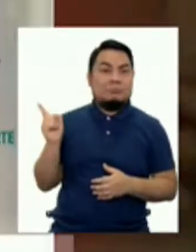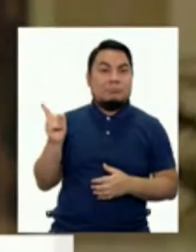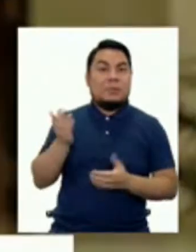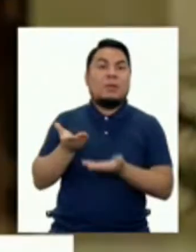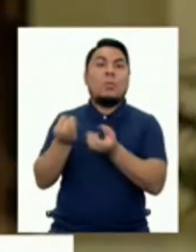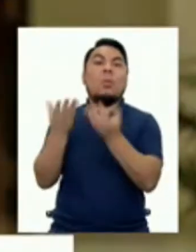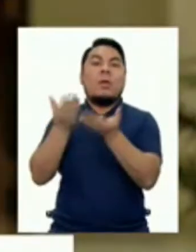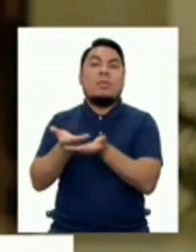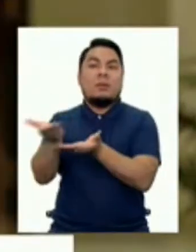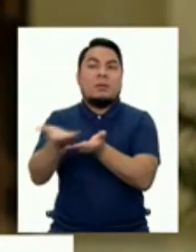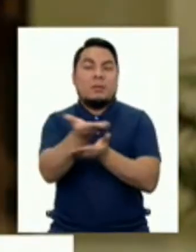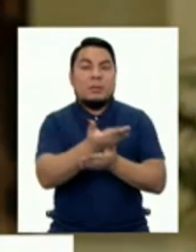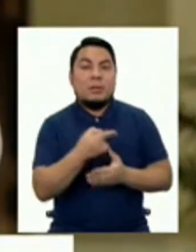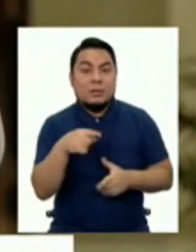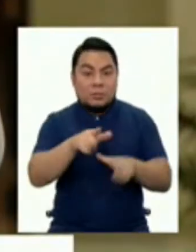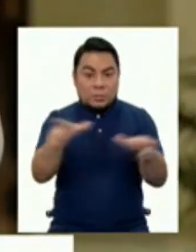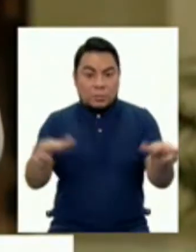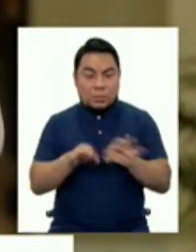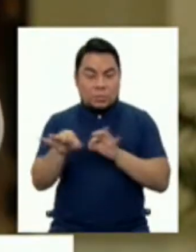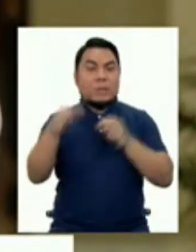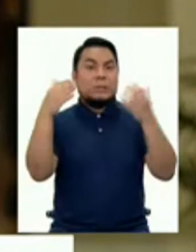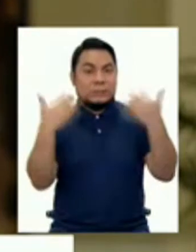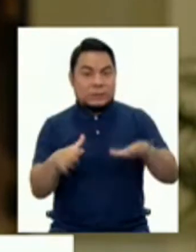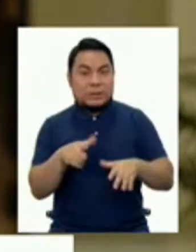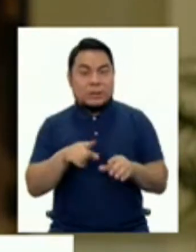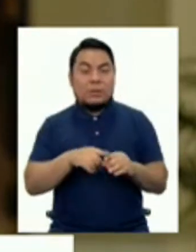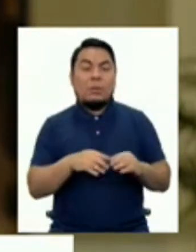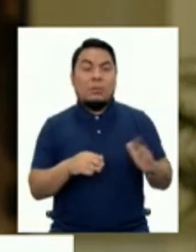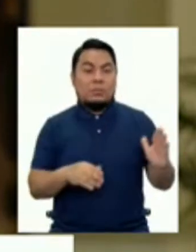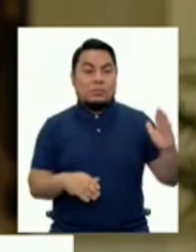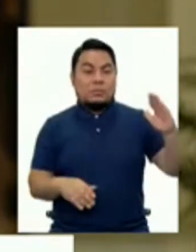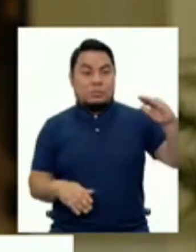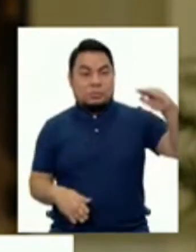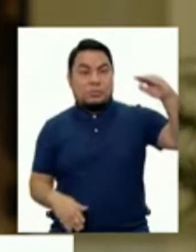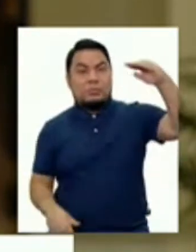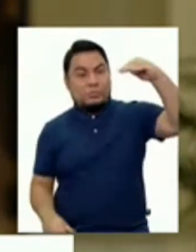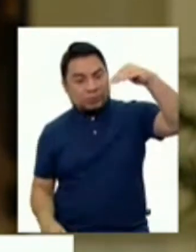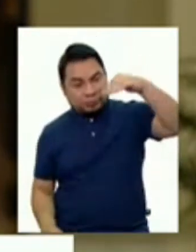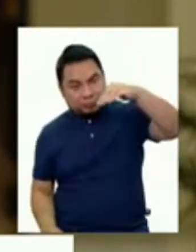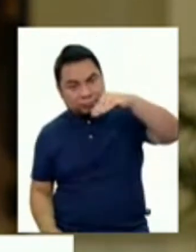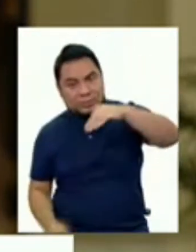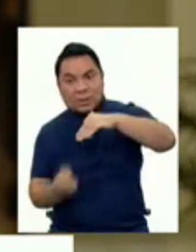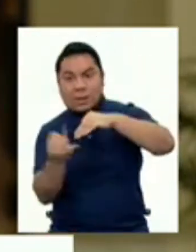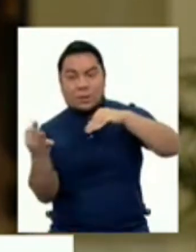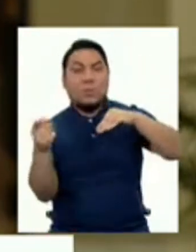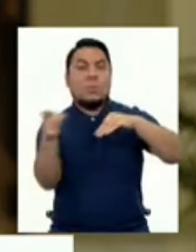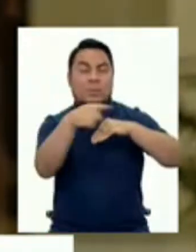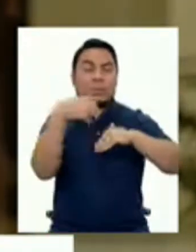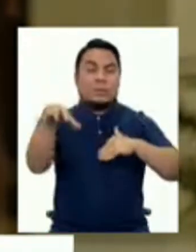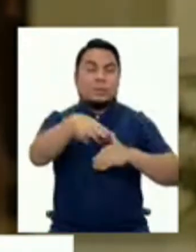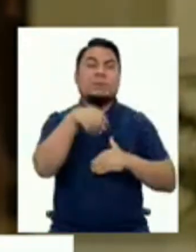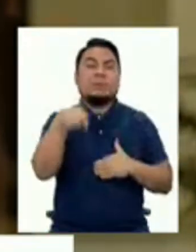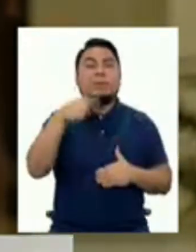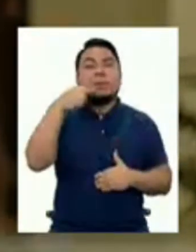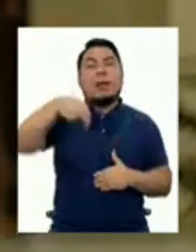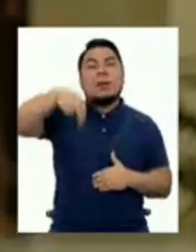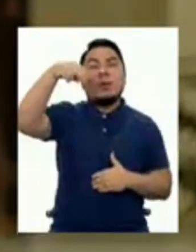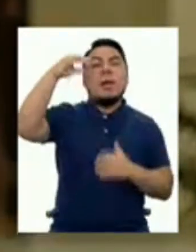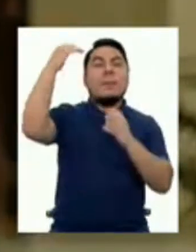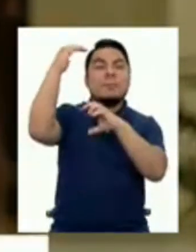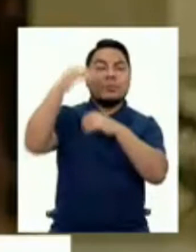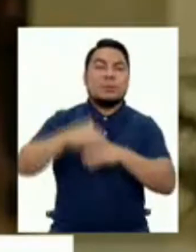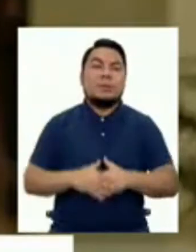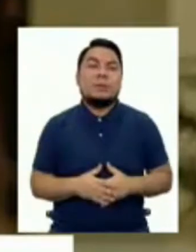Regiones que, si bien ya la curva está en descenso, todavía requiere, como en el norte, Piura,